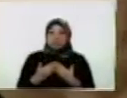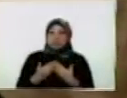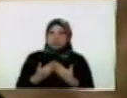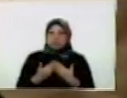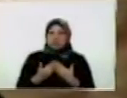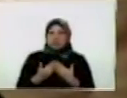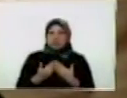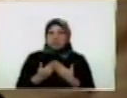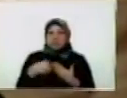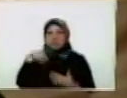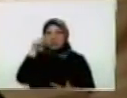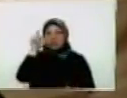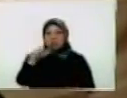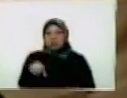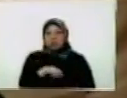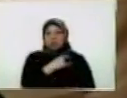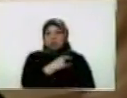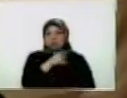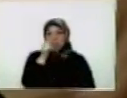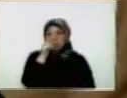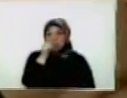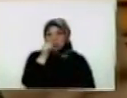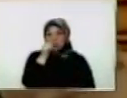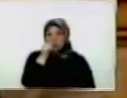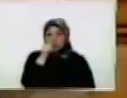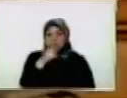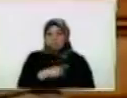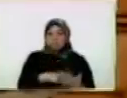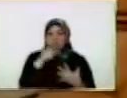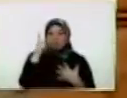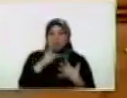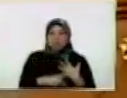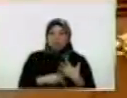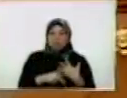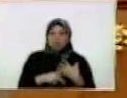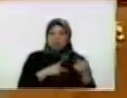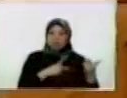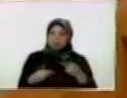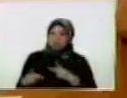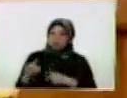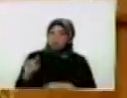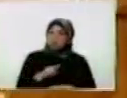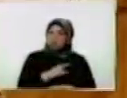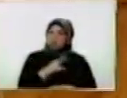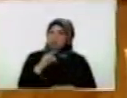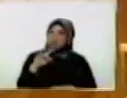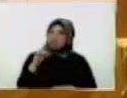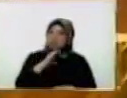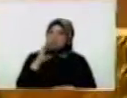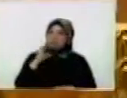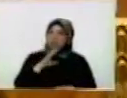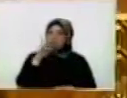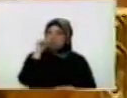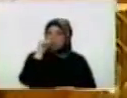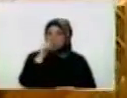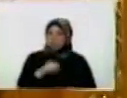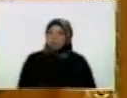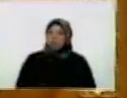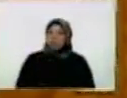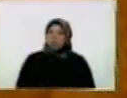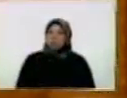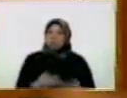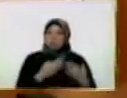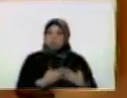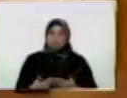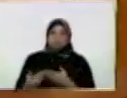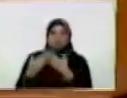que era el presidente de la Federación de Centros Universitarios de la Universidad de Carabobo, estudiantes